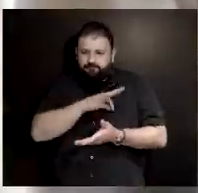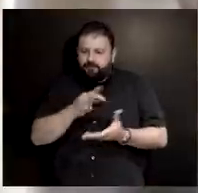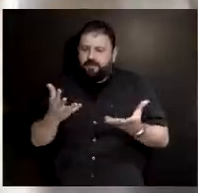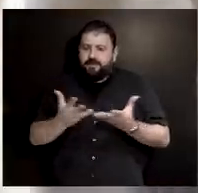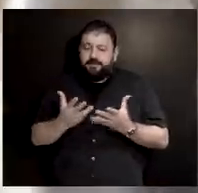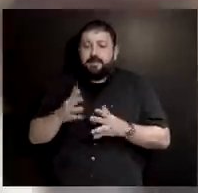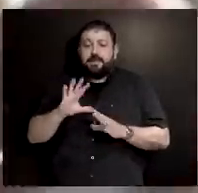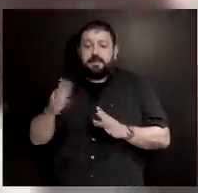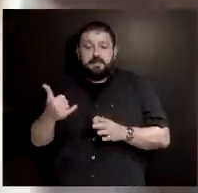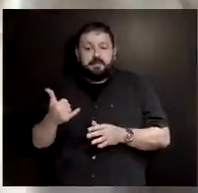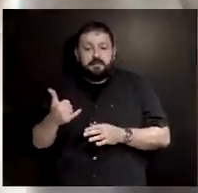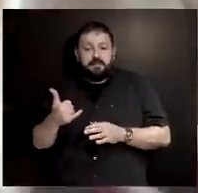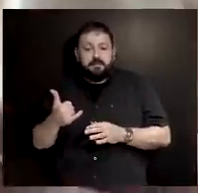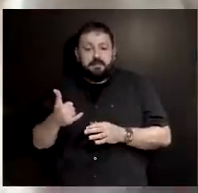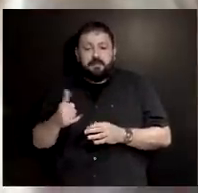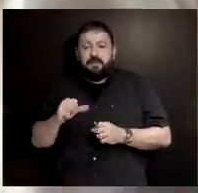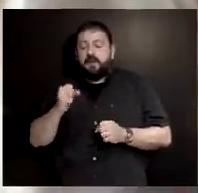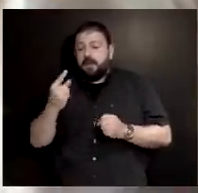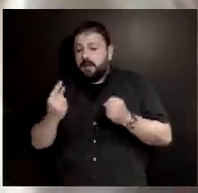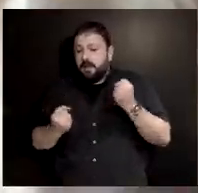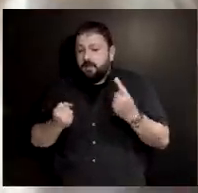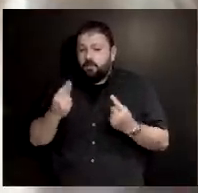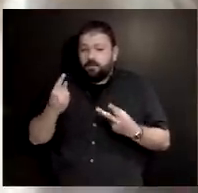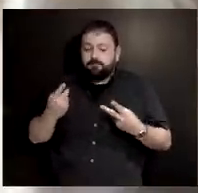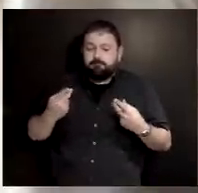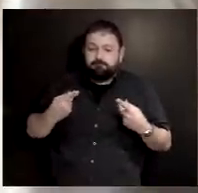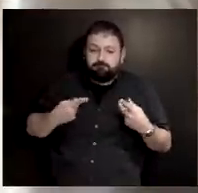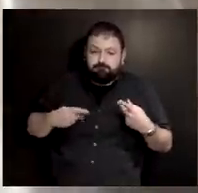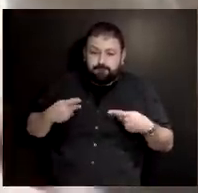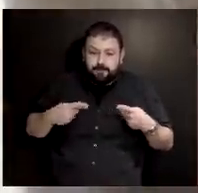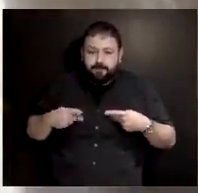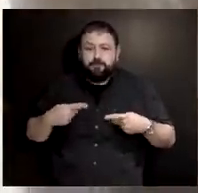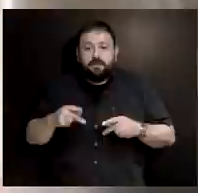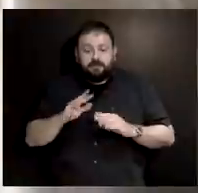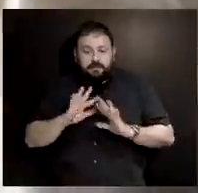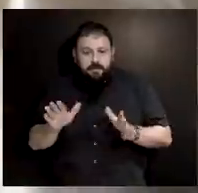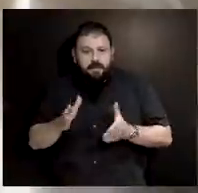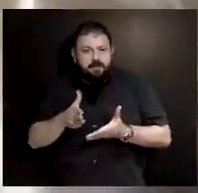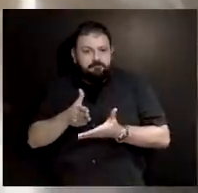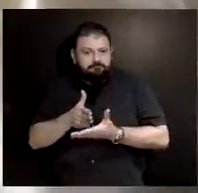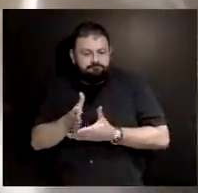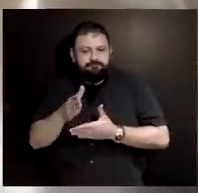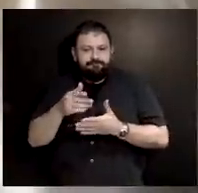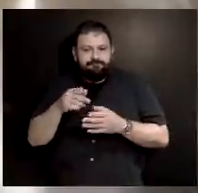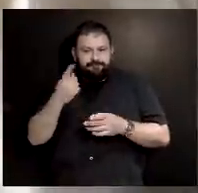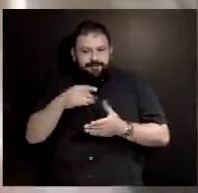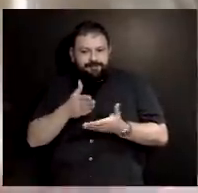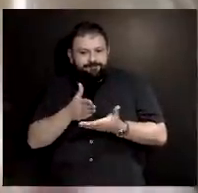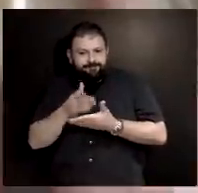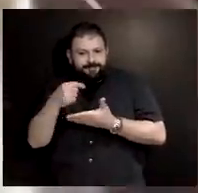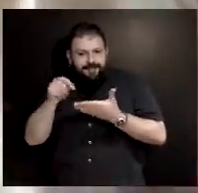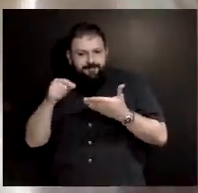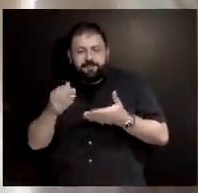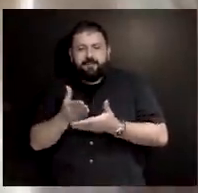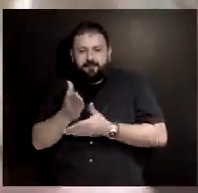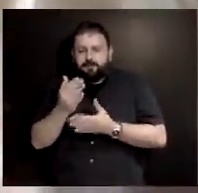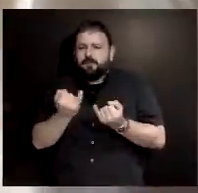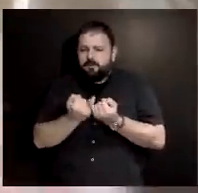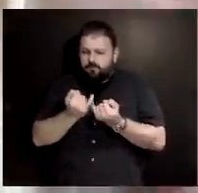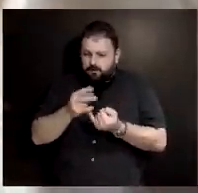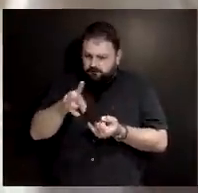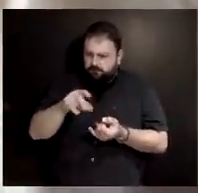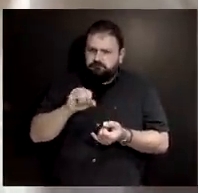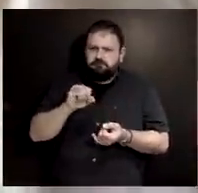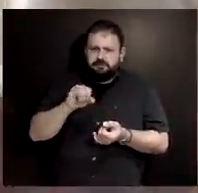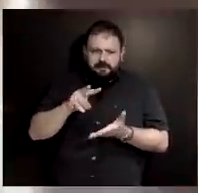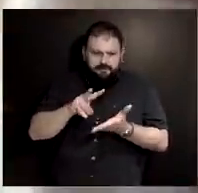que hayan tenido su digamos, calificados y su boleto para el tour, se los haremos válido tan